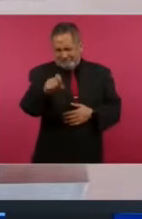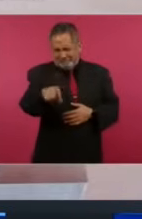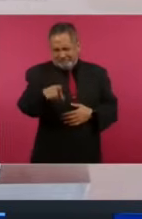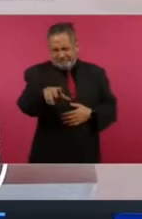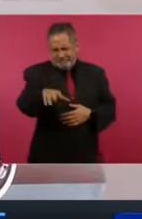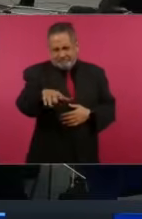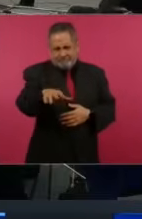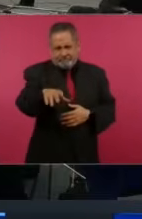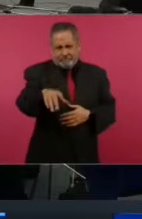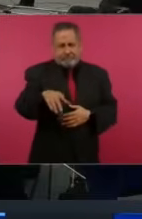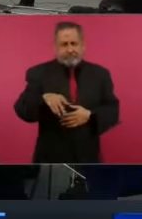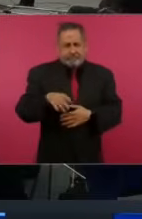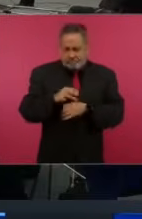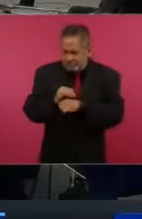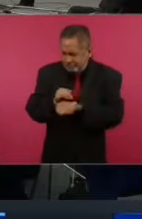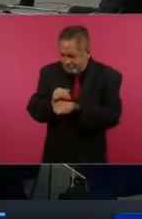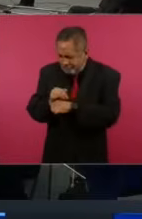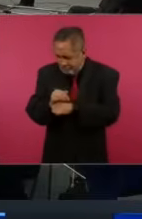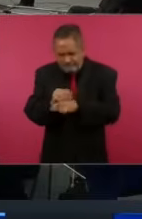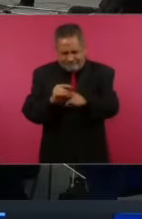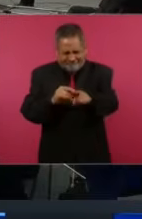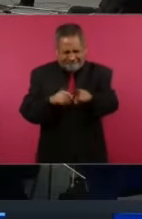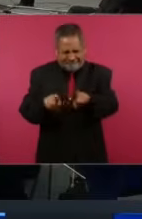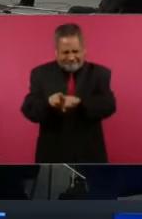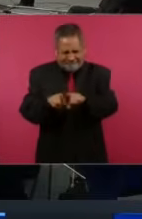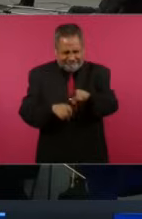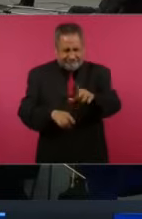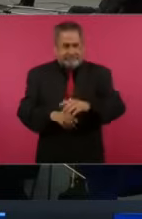de la Secretaría de la Defensa Nacional y de la Marina,